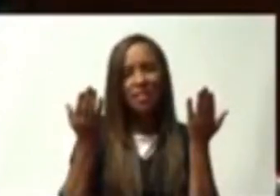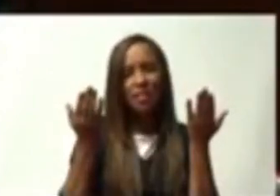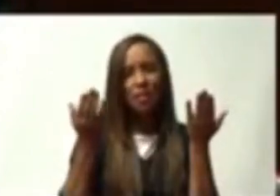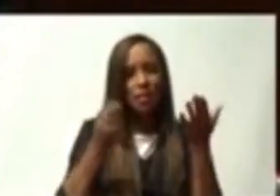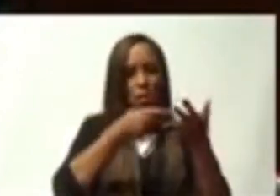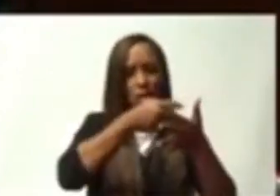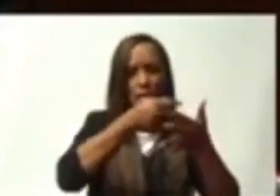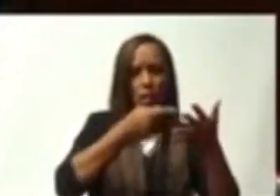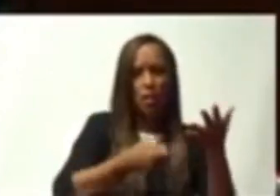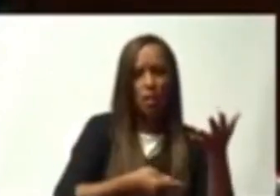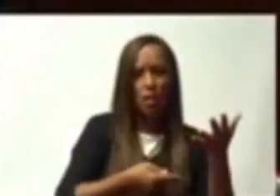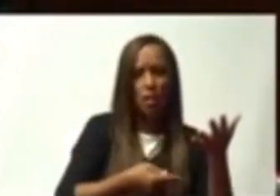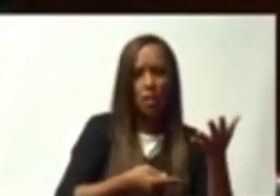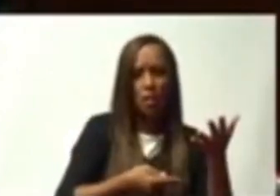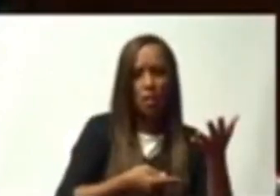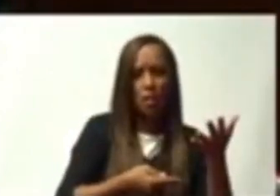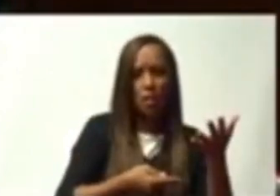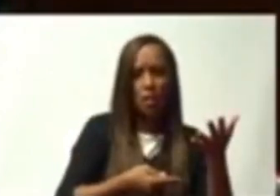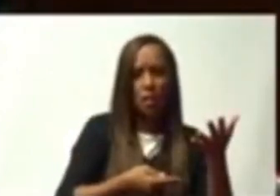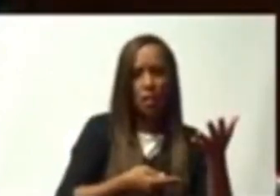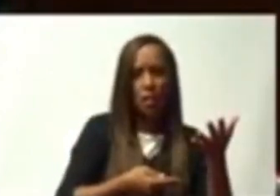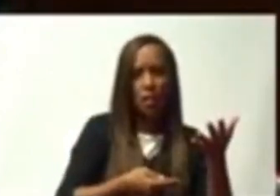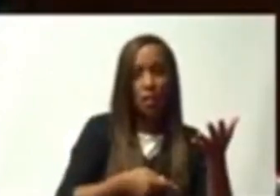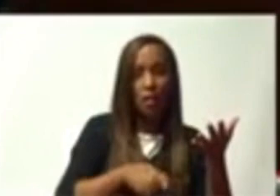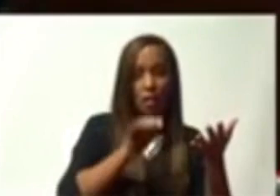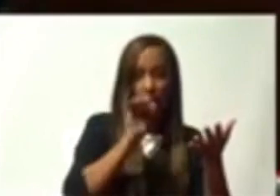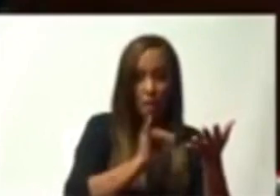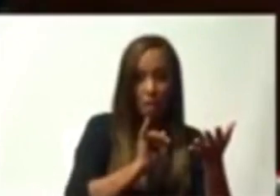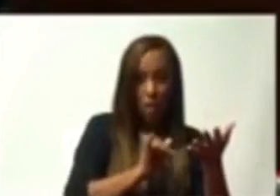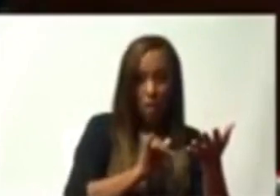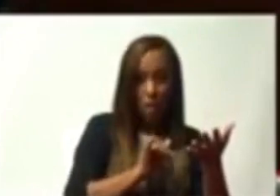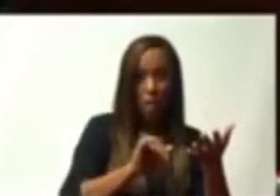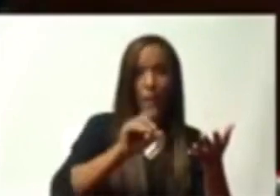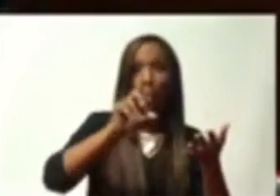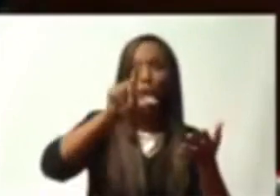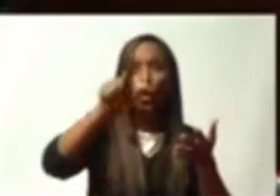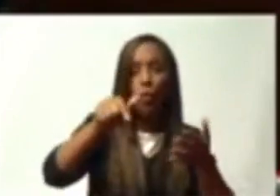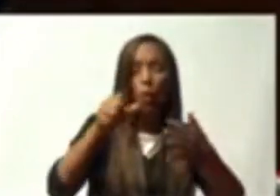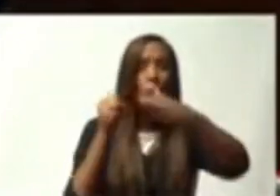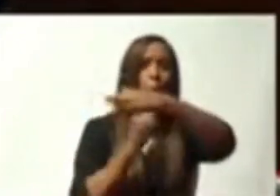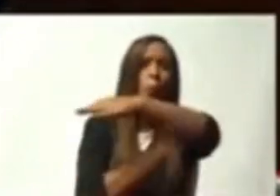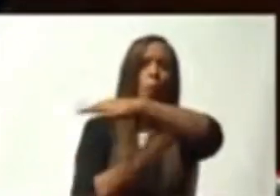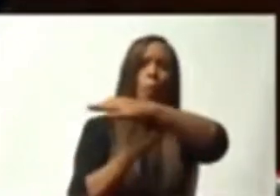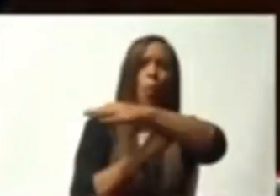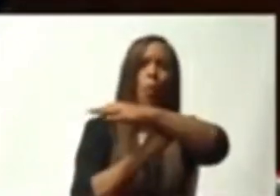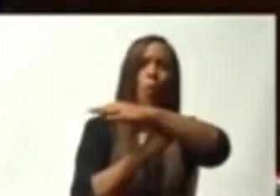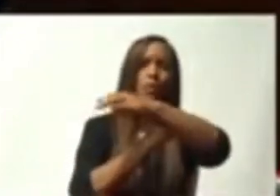recompensados por la caída de puentes, por la caída de tendido eléctrico, por daño a